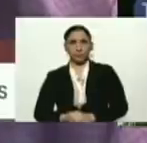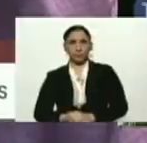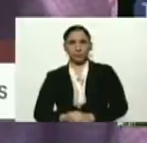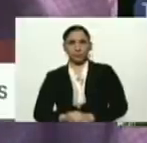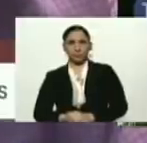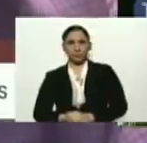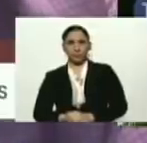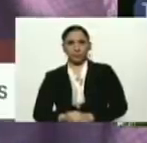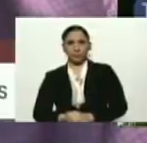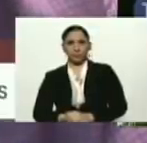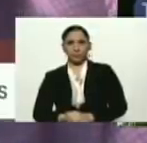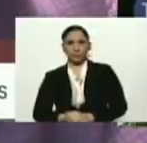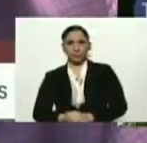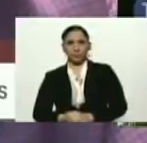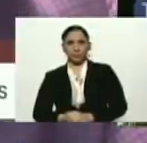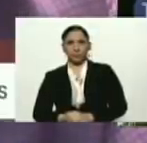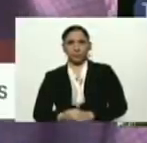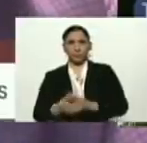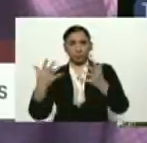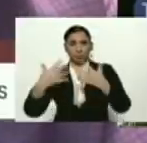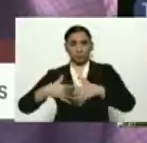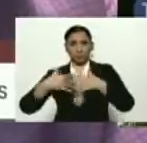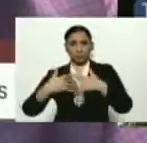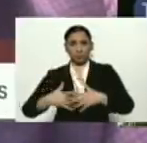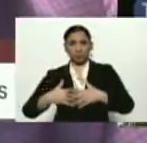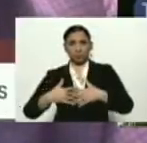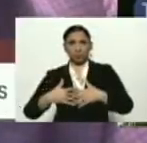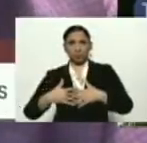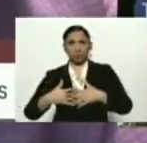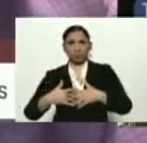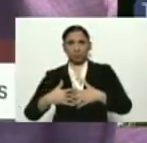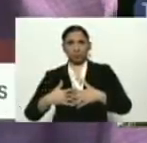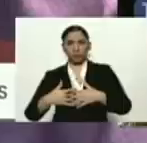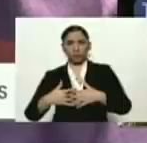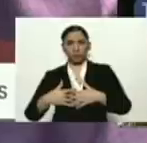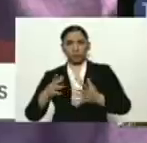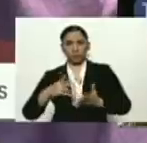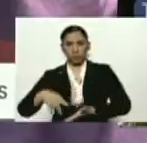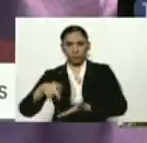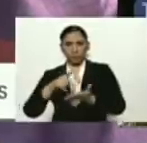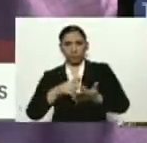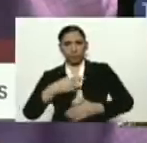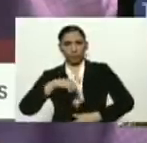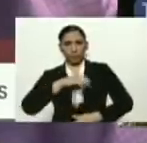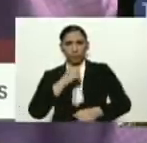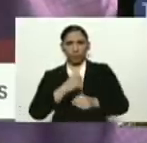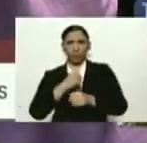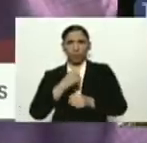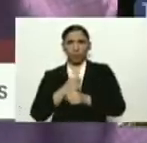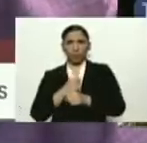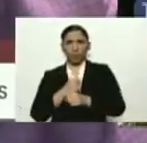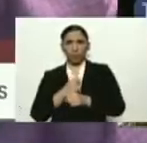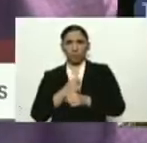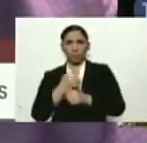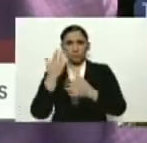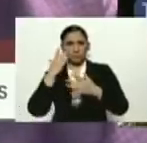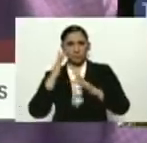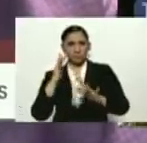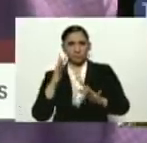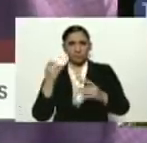de la clase media, alta, empresarios, con ellos participar en este trabajo para estar